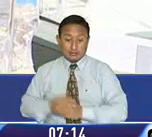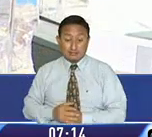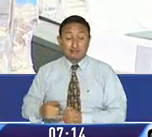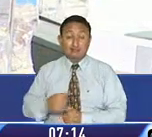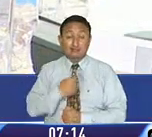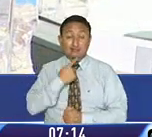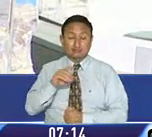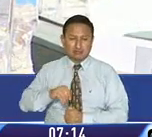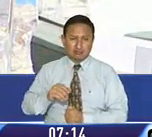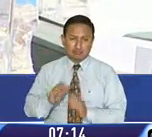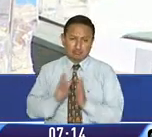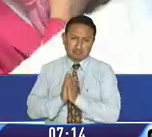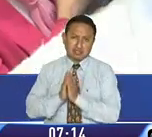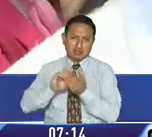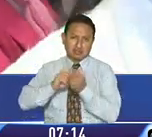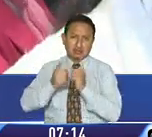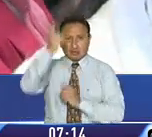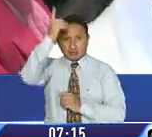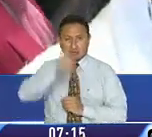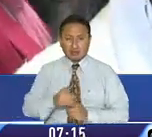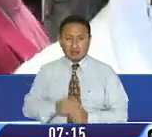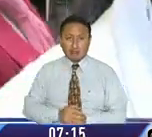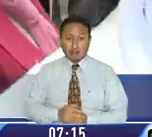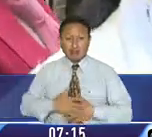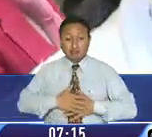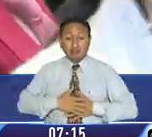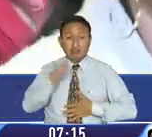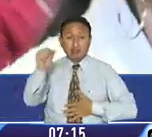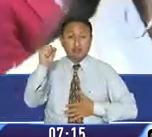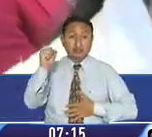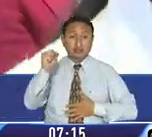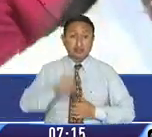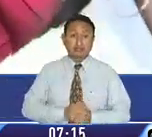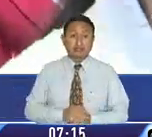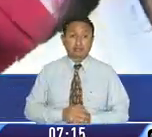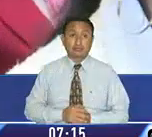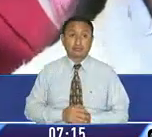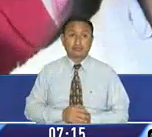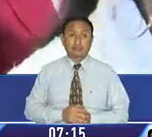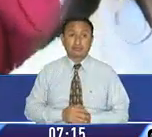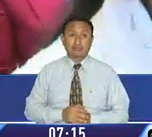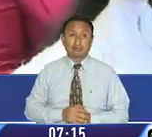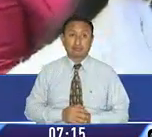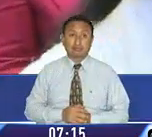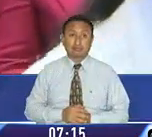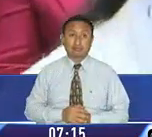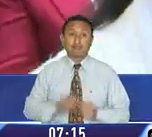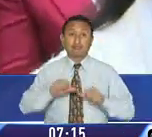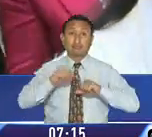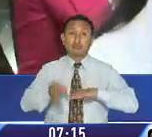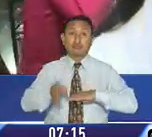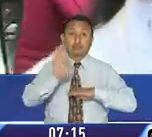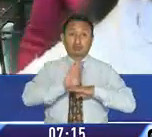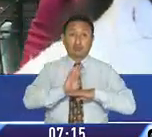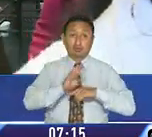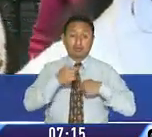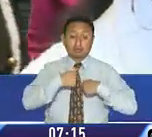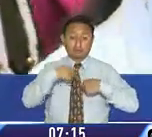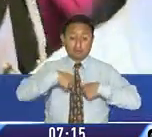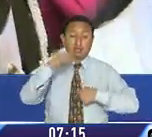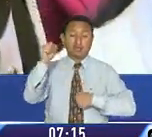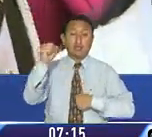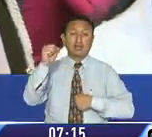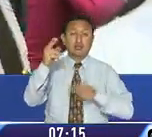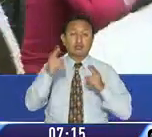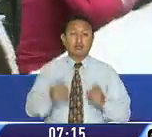Corte Provincial de Pichincha. Para hacer respetar los derechos, tanto de la Asamblea Nacional como también los derechos